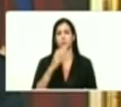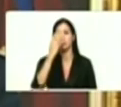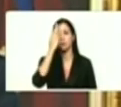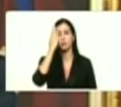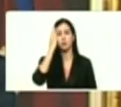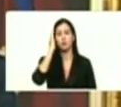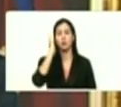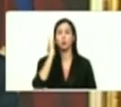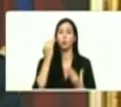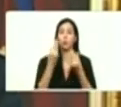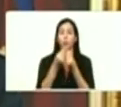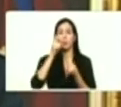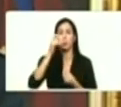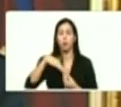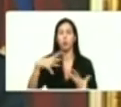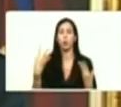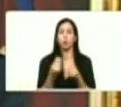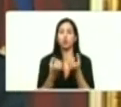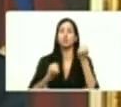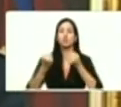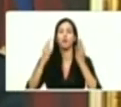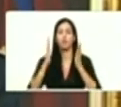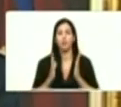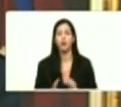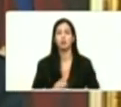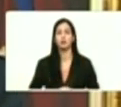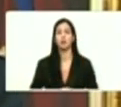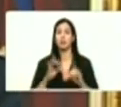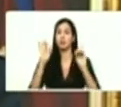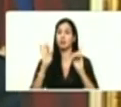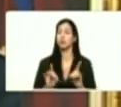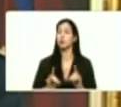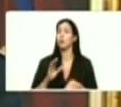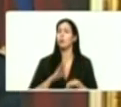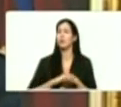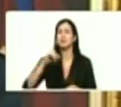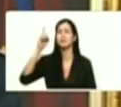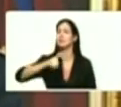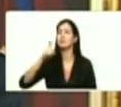pueblo los transportistas a todas estas decisiones necesarias